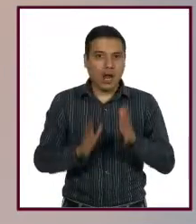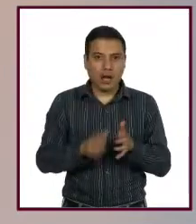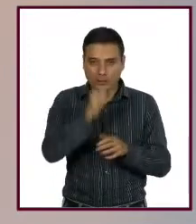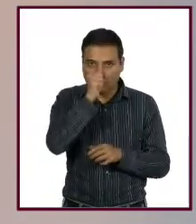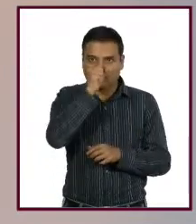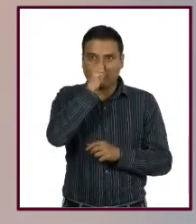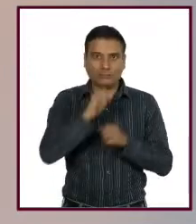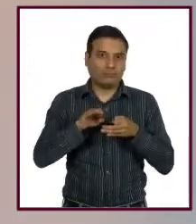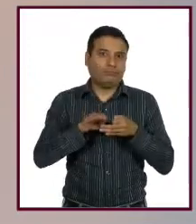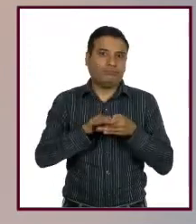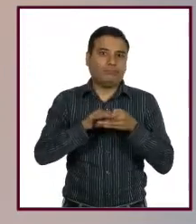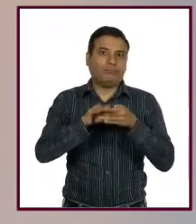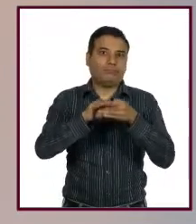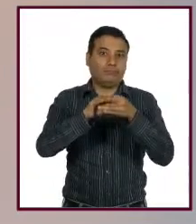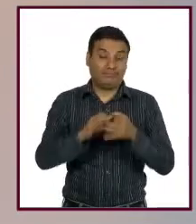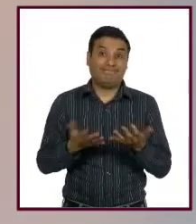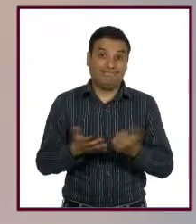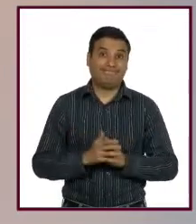del tiempo.